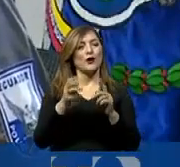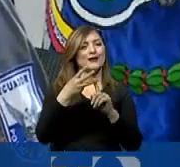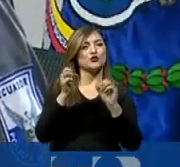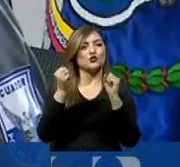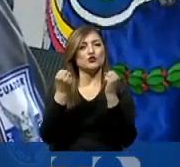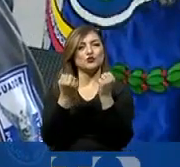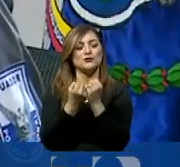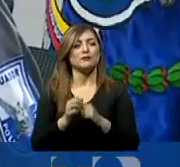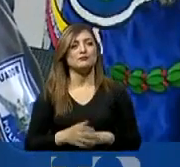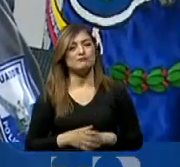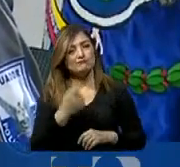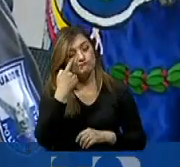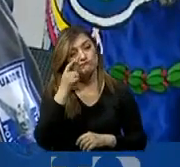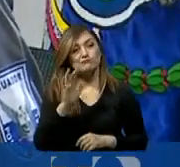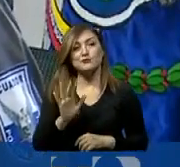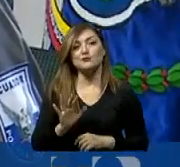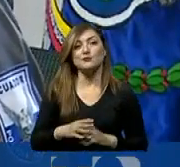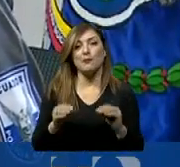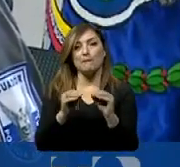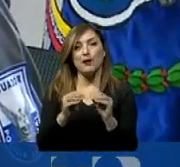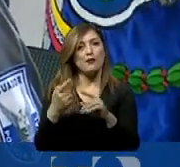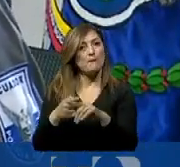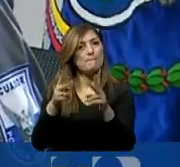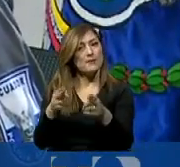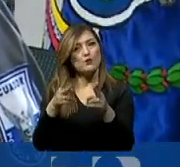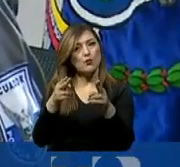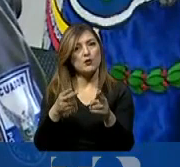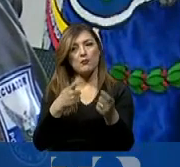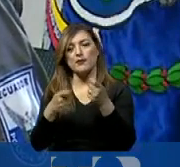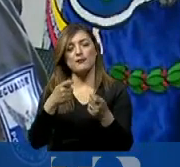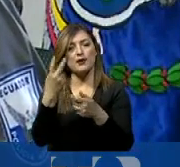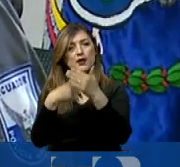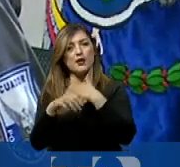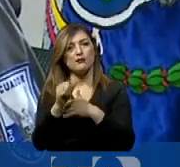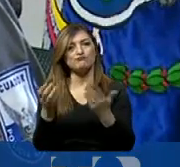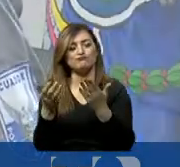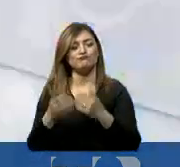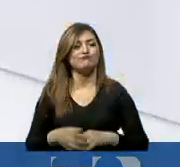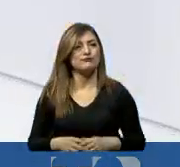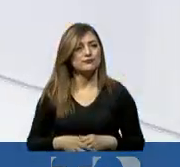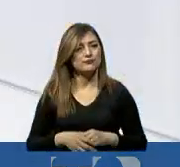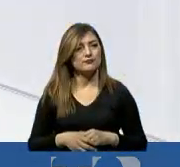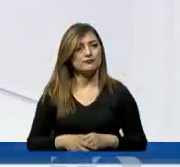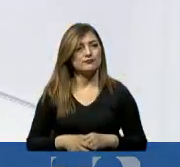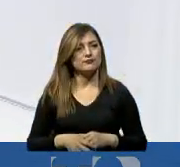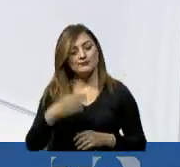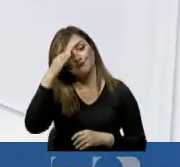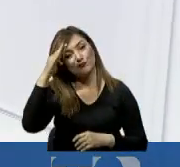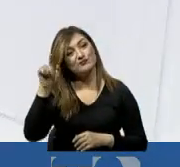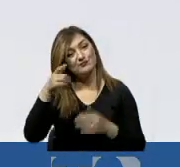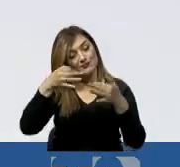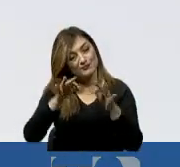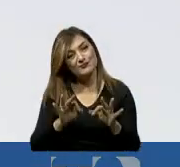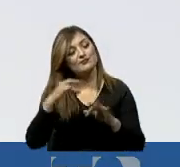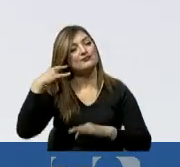sociales para ver si no existe más tipos delictivos de esta situación. La policía ha confirmado que las